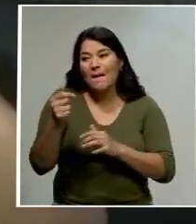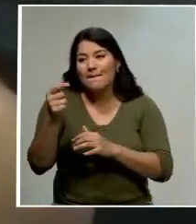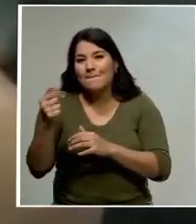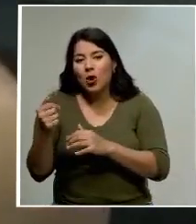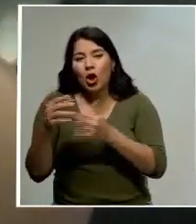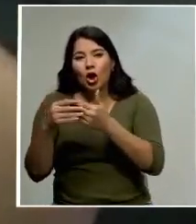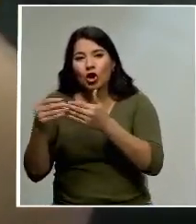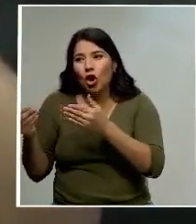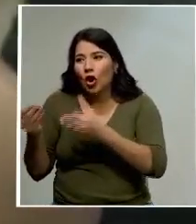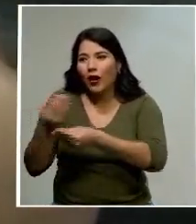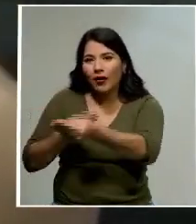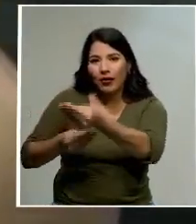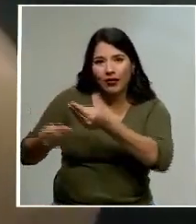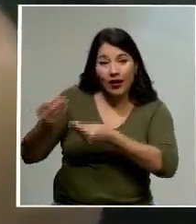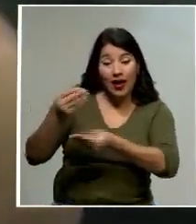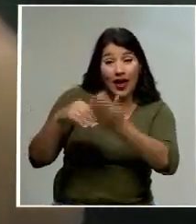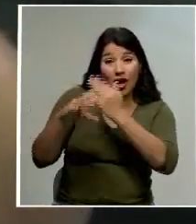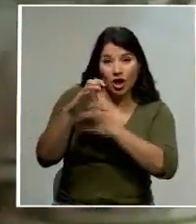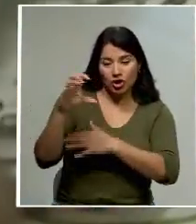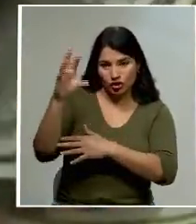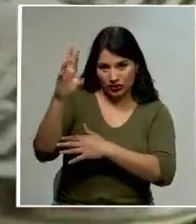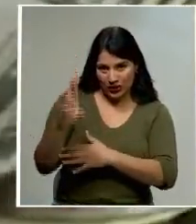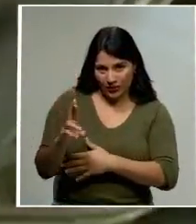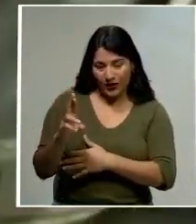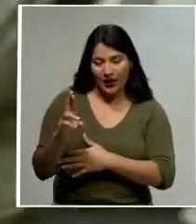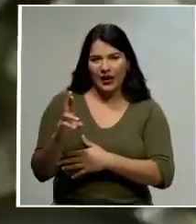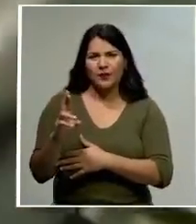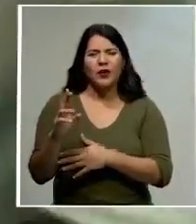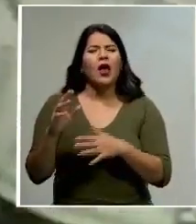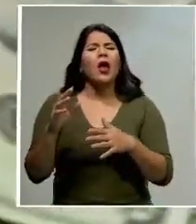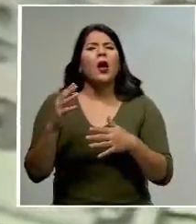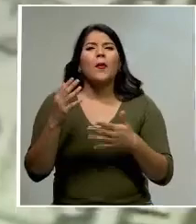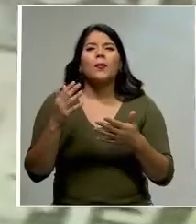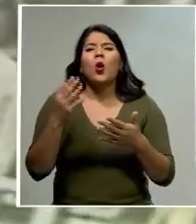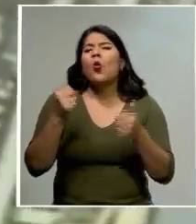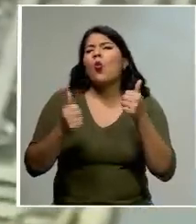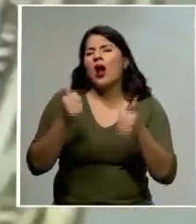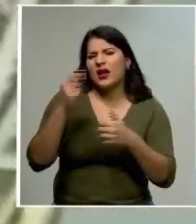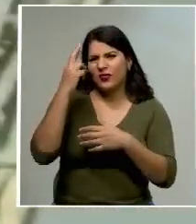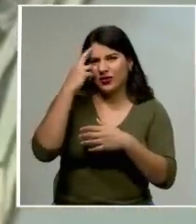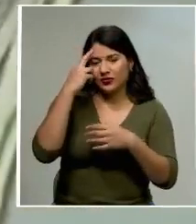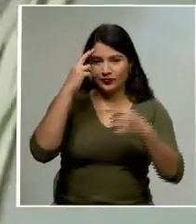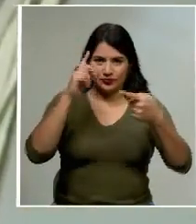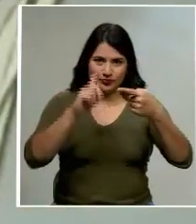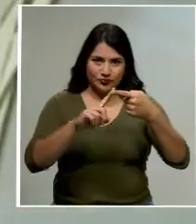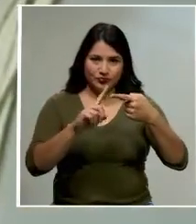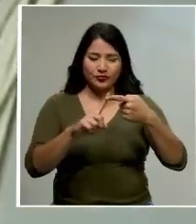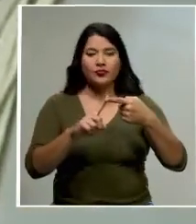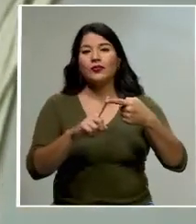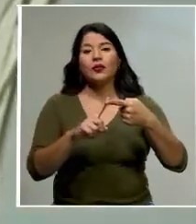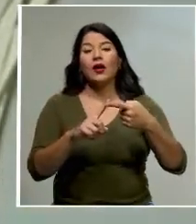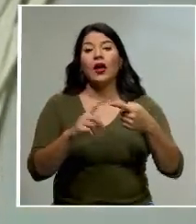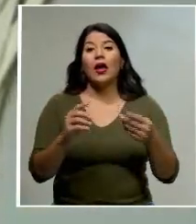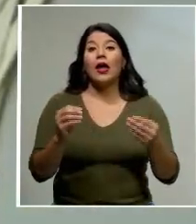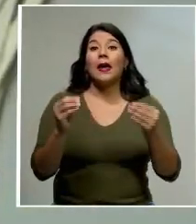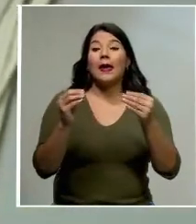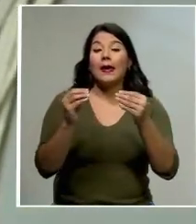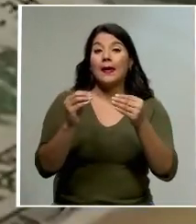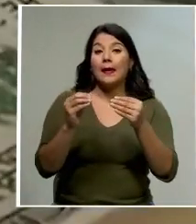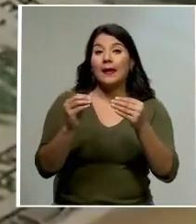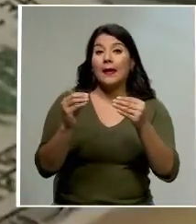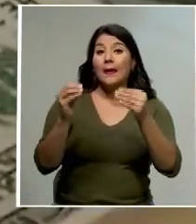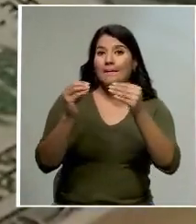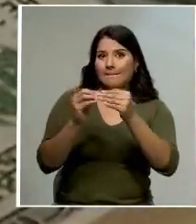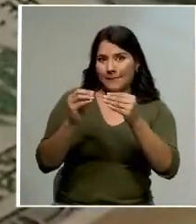se restan estos dólares? Bueno, el primer factor que influye es aumento de las importaciones para atender